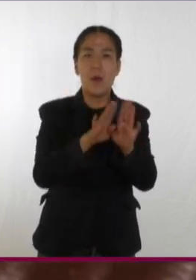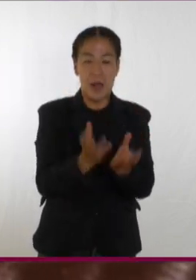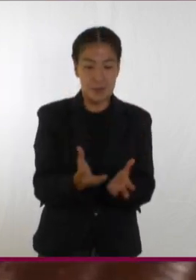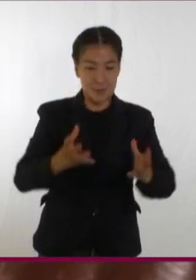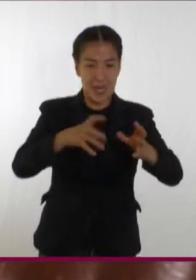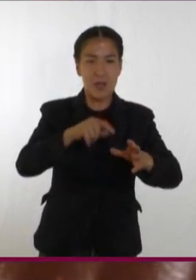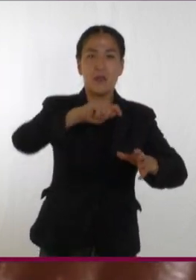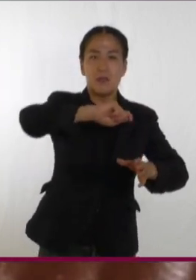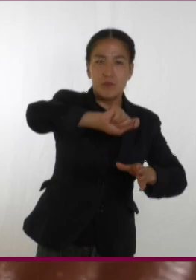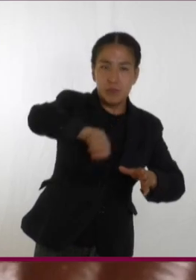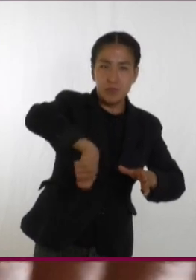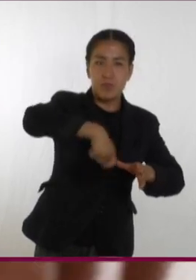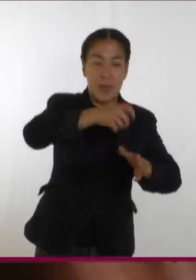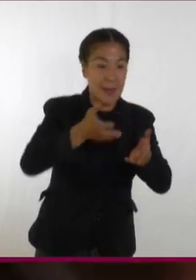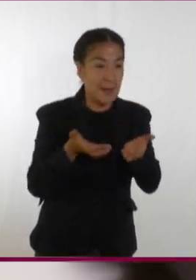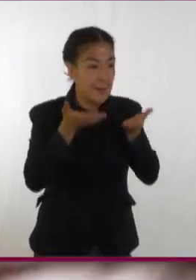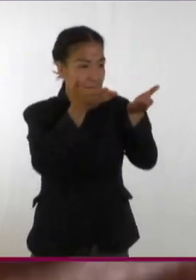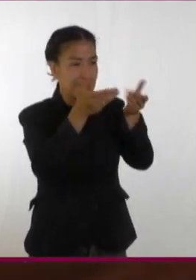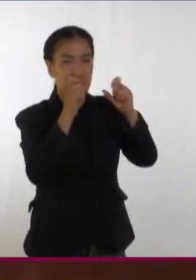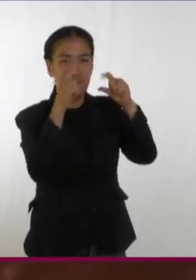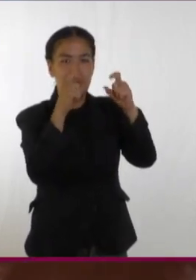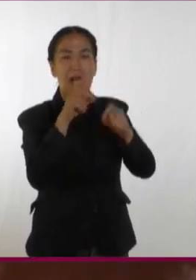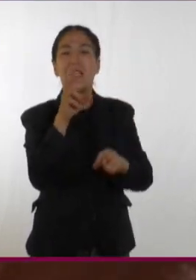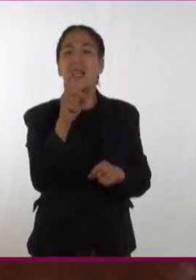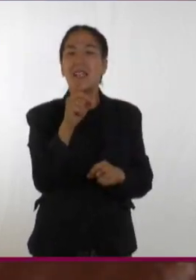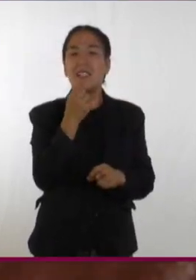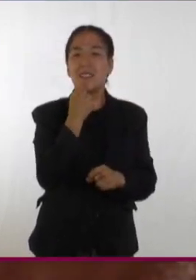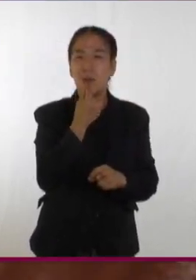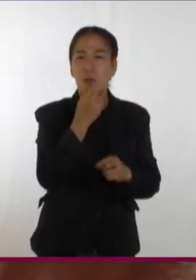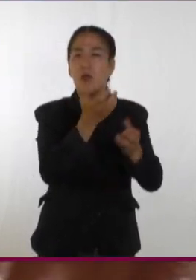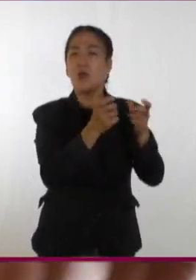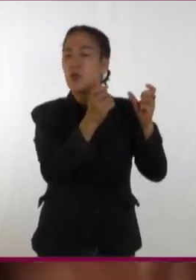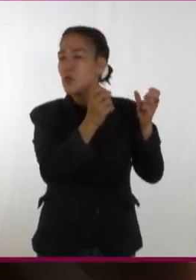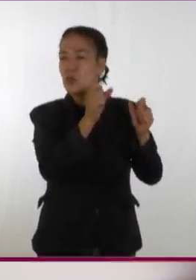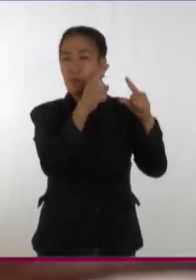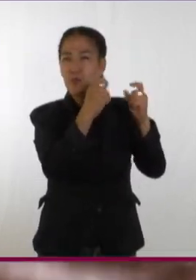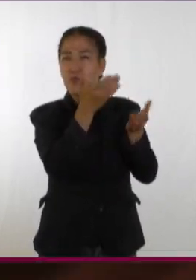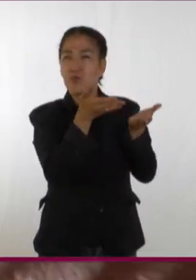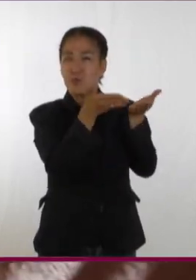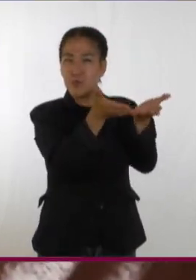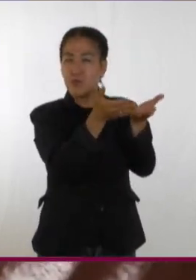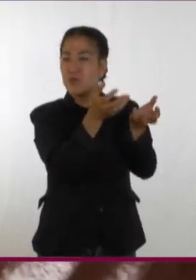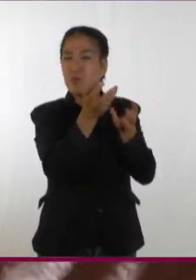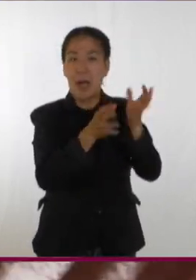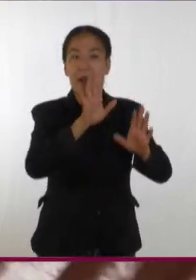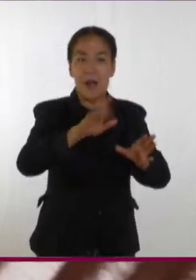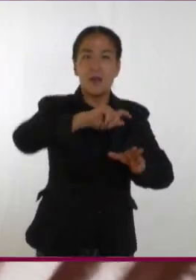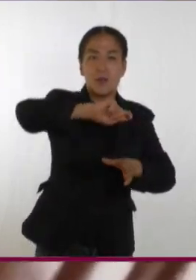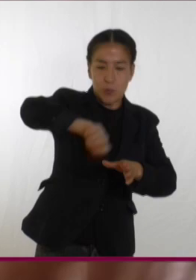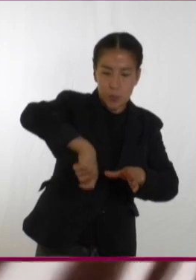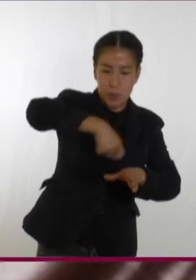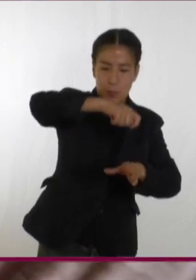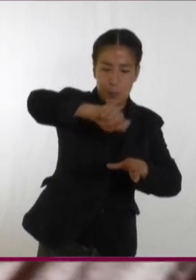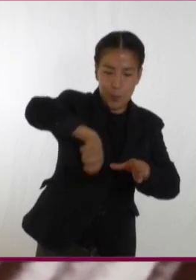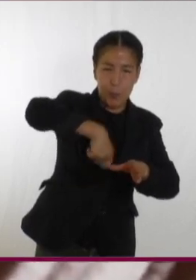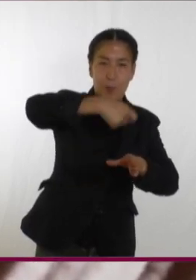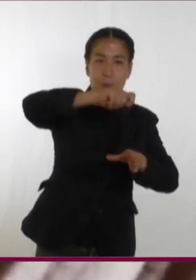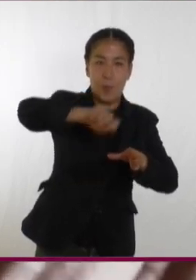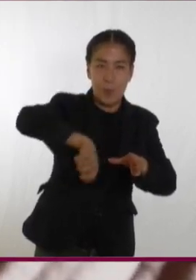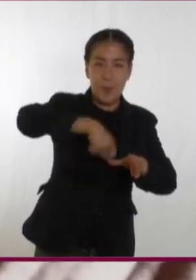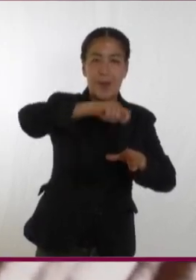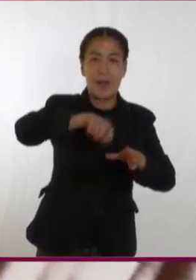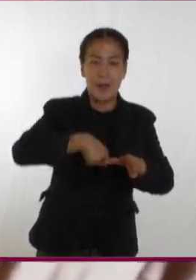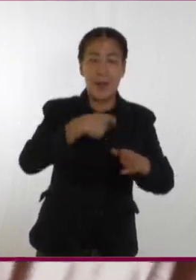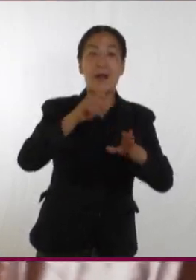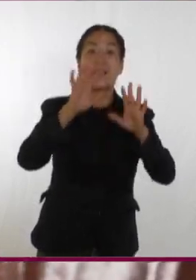¿Cómo lo vamos a fundir? Pues dentro del bowl de plástico, en el microondas, en lapsos de 30 segundos. Y cada vez vamos a remover con una espátula